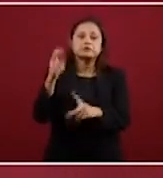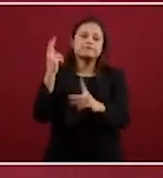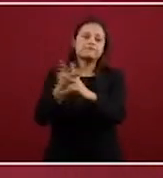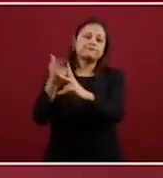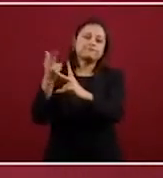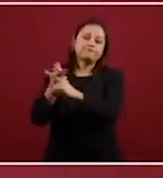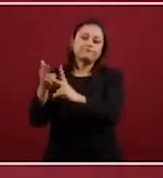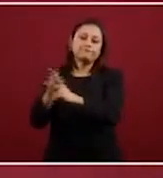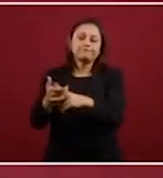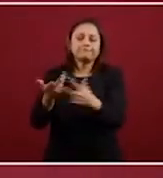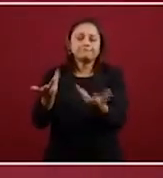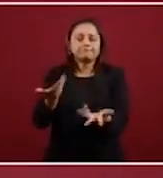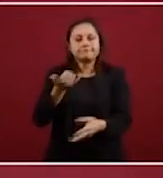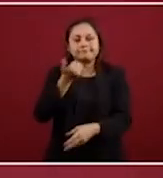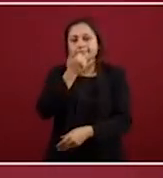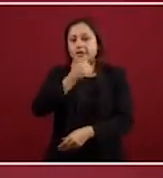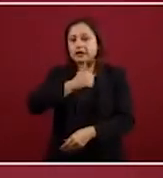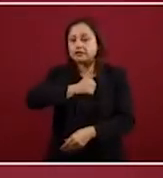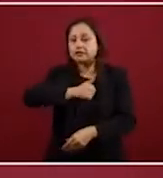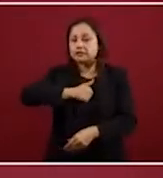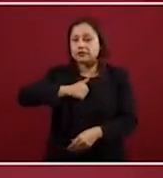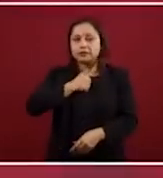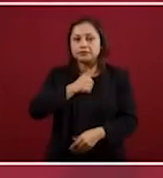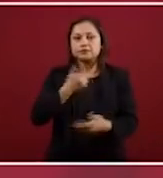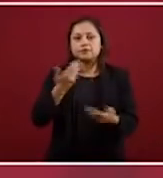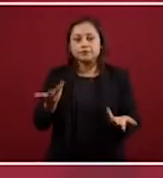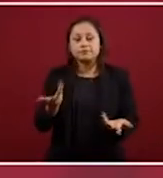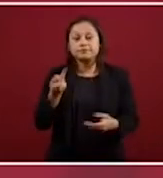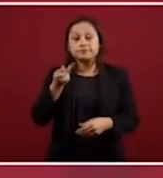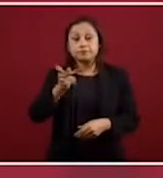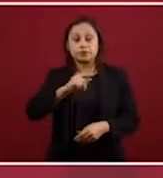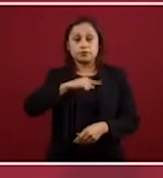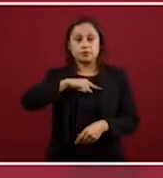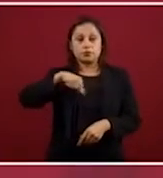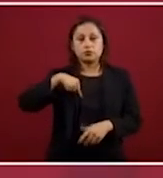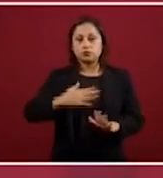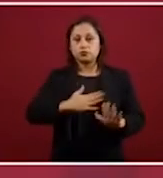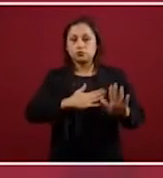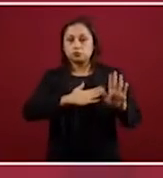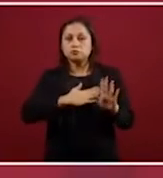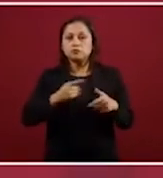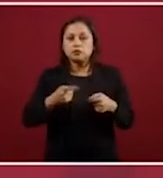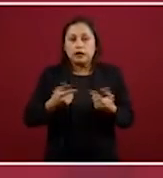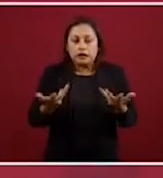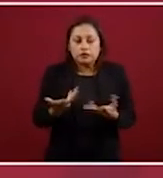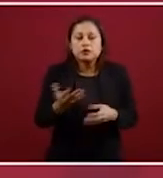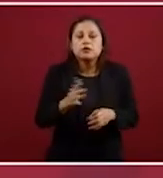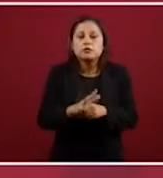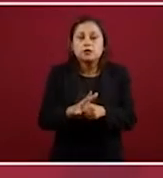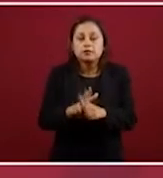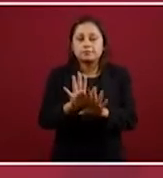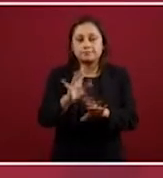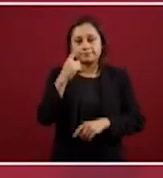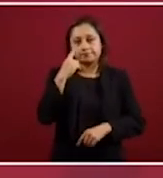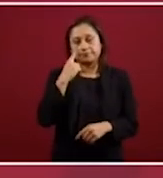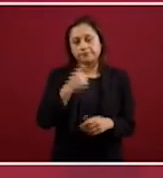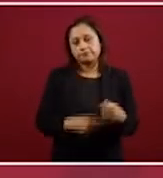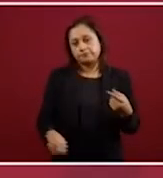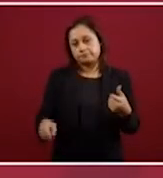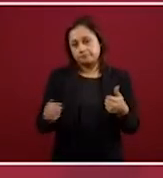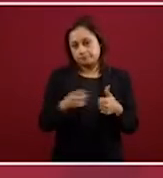estamos nosotros haciendo cuál es nuestro compromiso primero pues cambiar